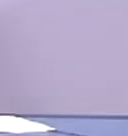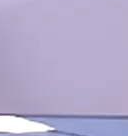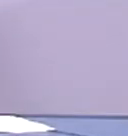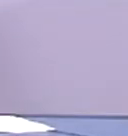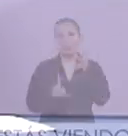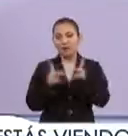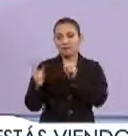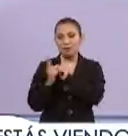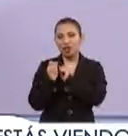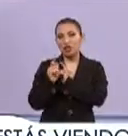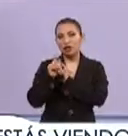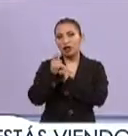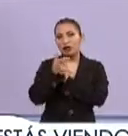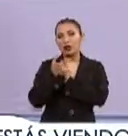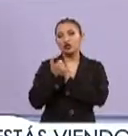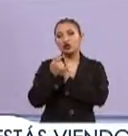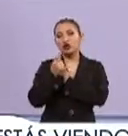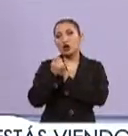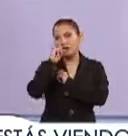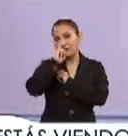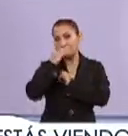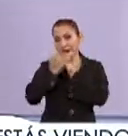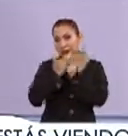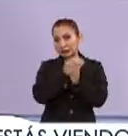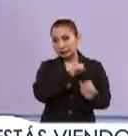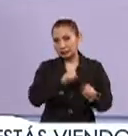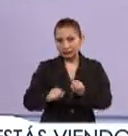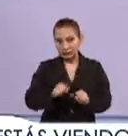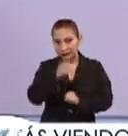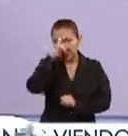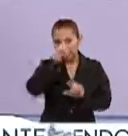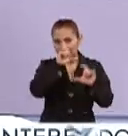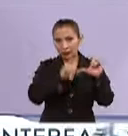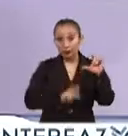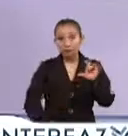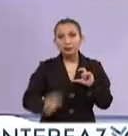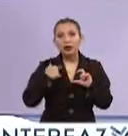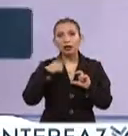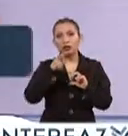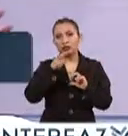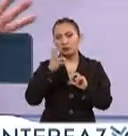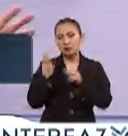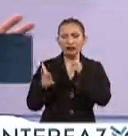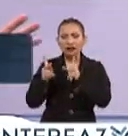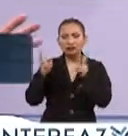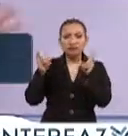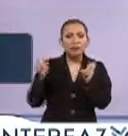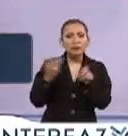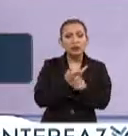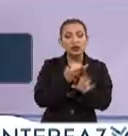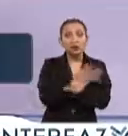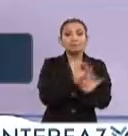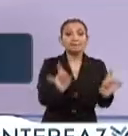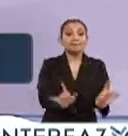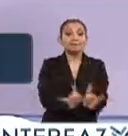Seguimos platicando con la doctora Xioli Pérez, ella es jefa del Servicio Sismológico Nacional. Doctora, estamos platicando de que lo que sucedió fue una coincidencia del